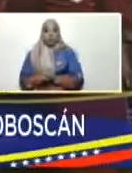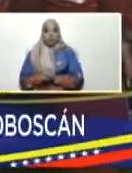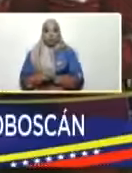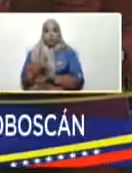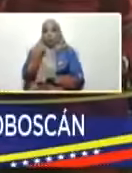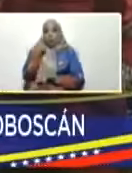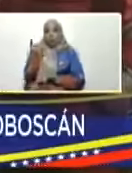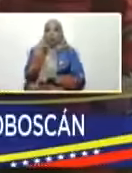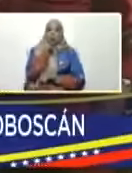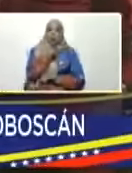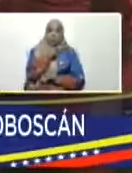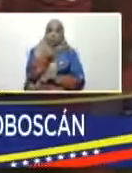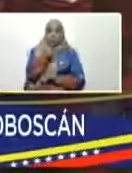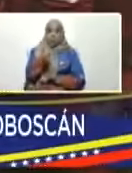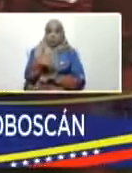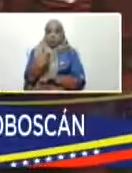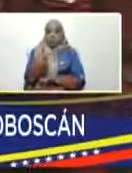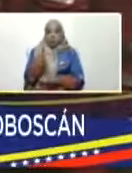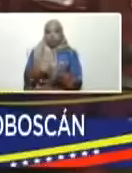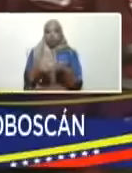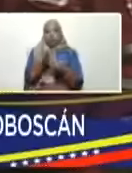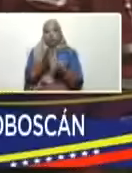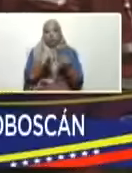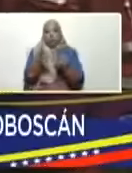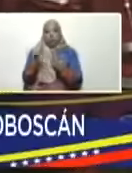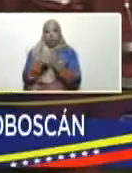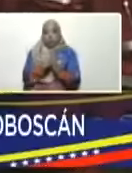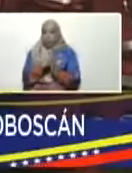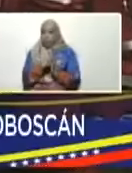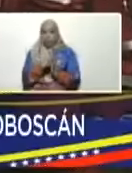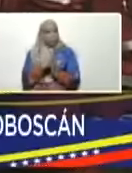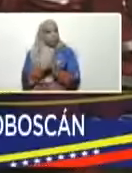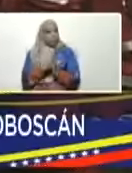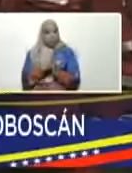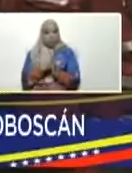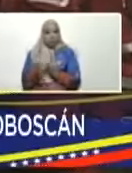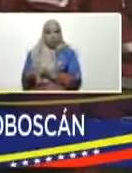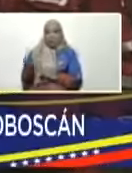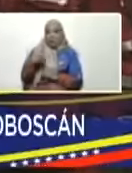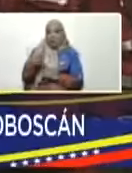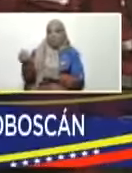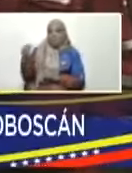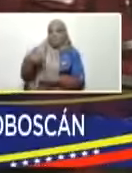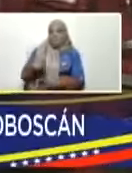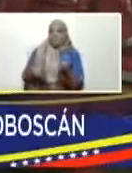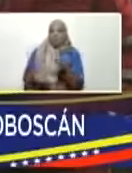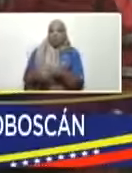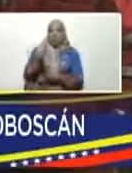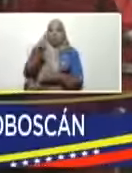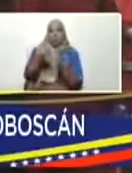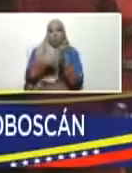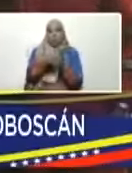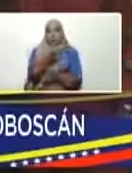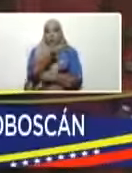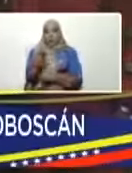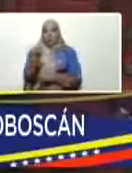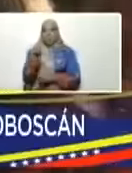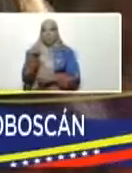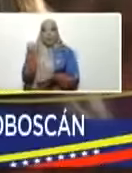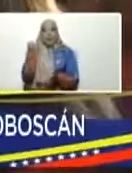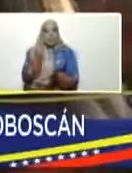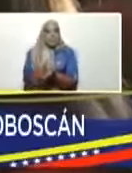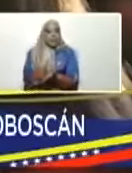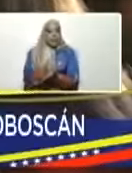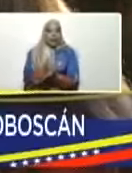Ninoska, que no va a ser 96 mil barriles. Va a ser más. Va a superar los 100 mil barriles acá. Amén. En el éxito